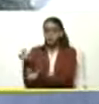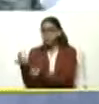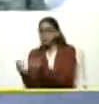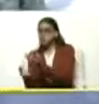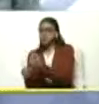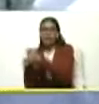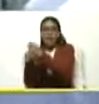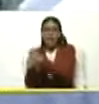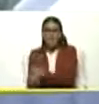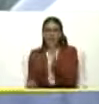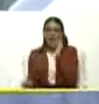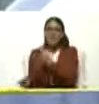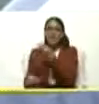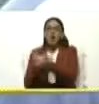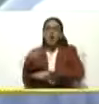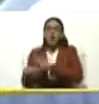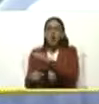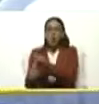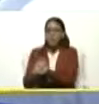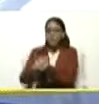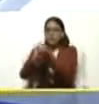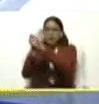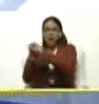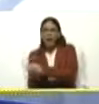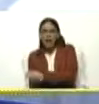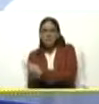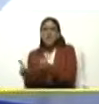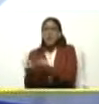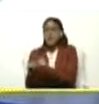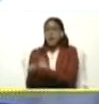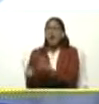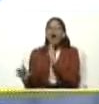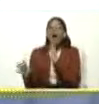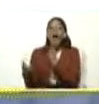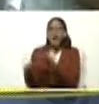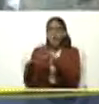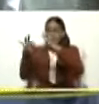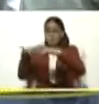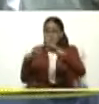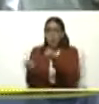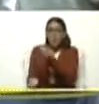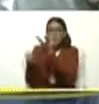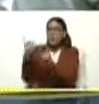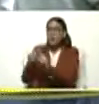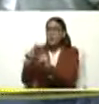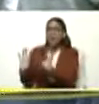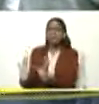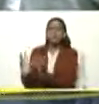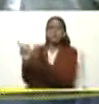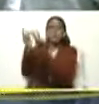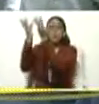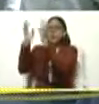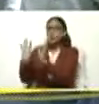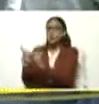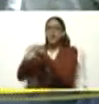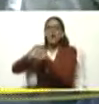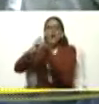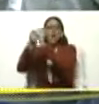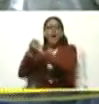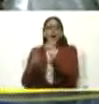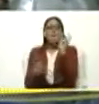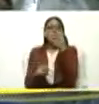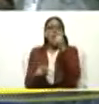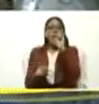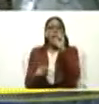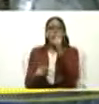ebullición, su cambio de estado físico de líquido a gaseoso y tomar sus notas para ciertos dispositivos que se puedan integrar a